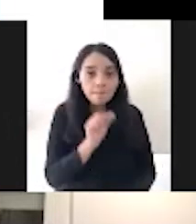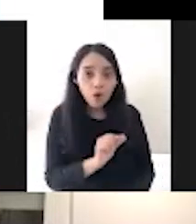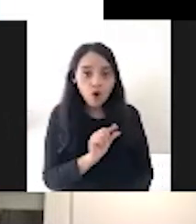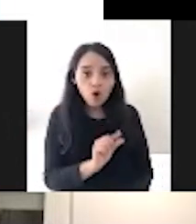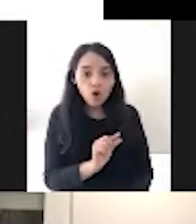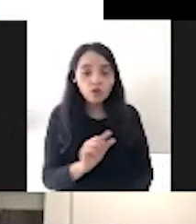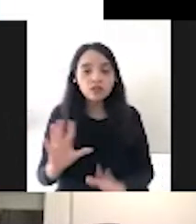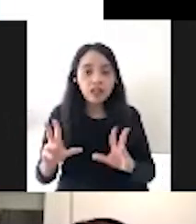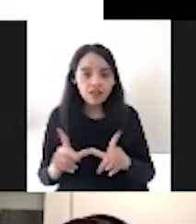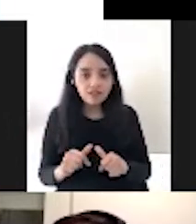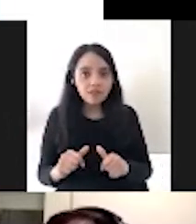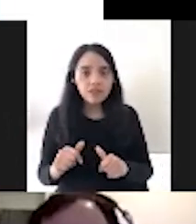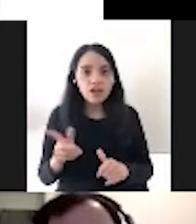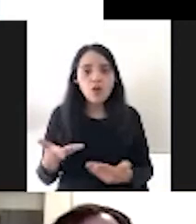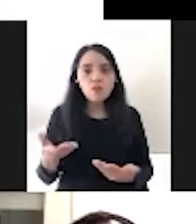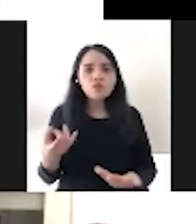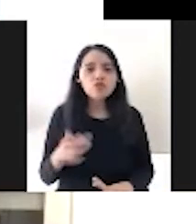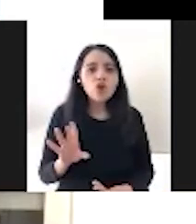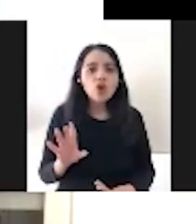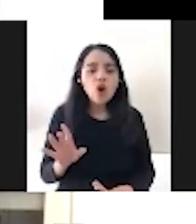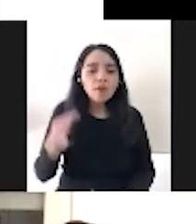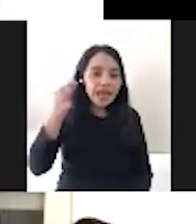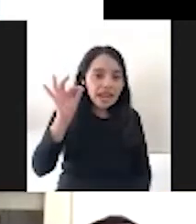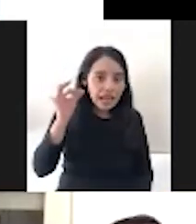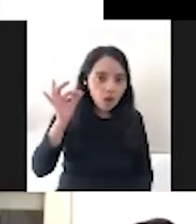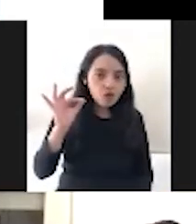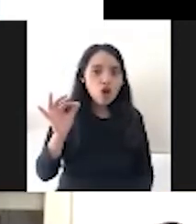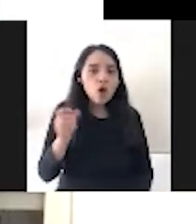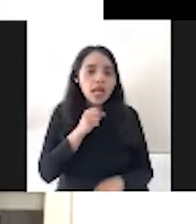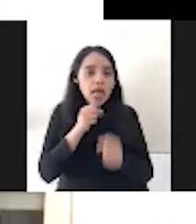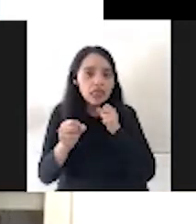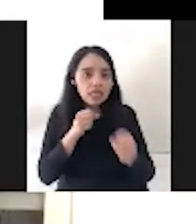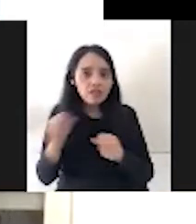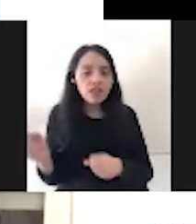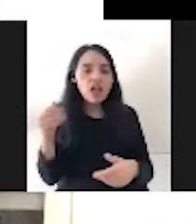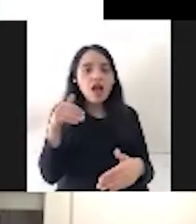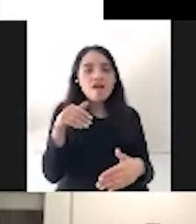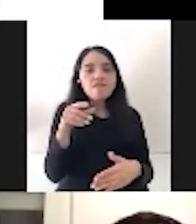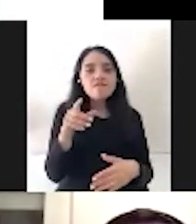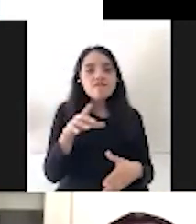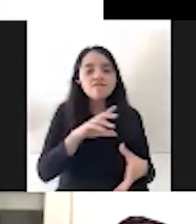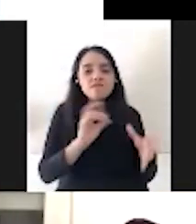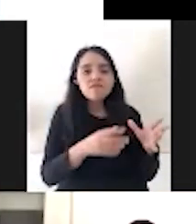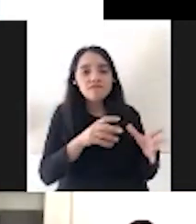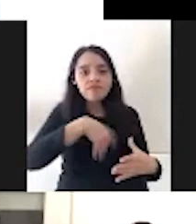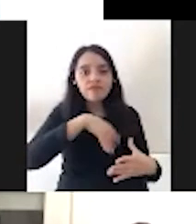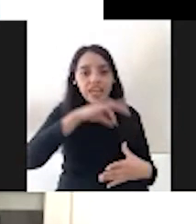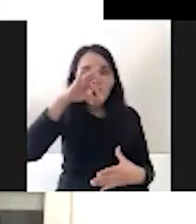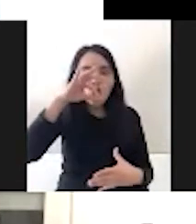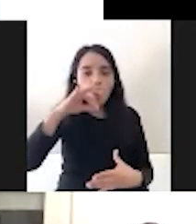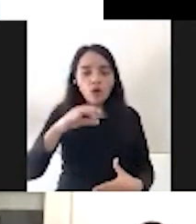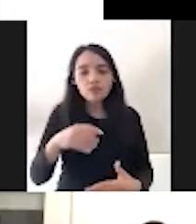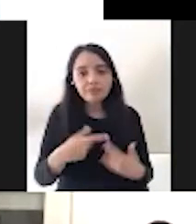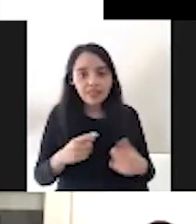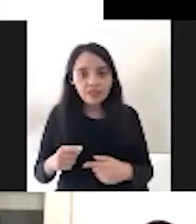familias pasa simplemente por reuniones, por entrevistas, por bingo, por kermés, etcétera, ¿no? Pero no hay un trabajo mancomunado con las